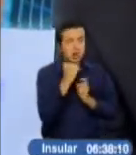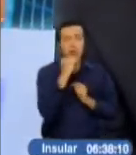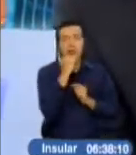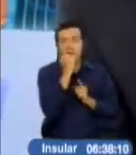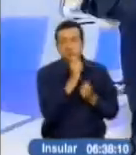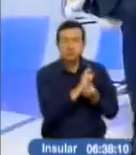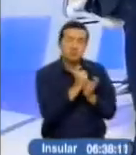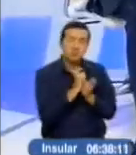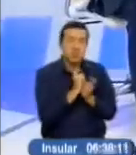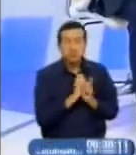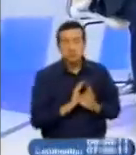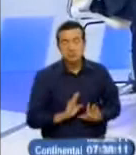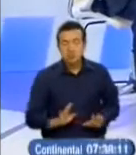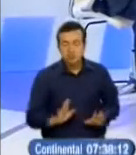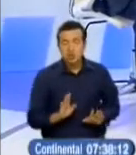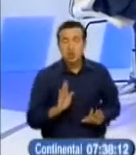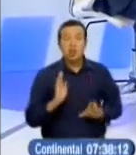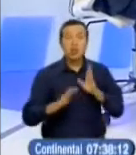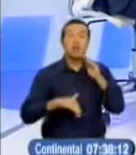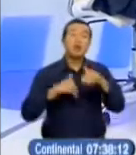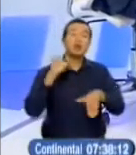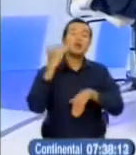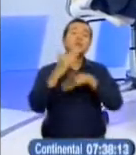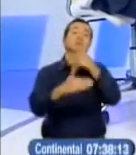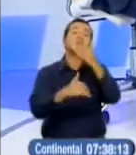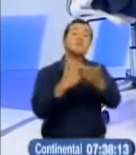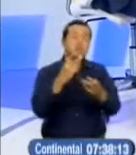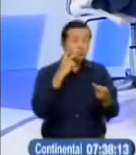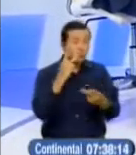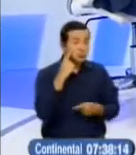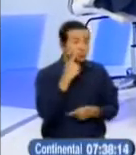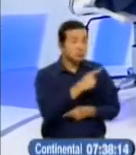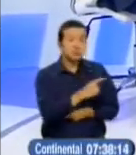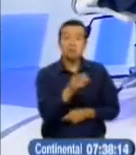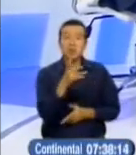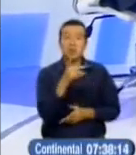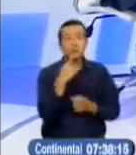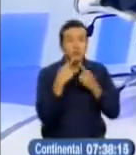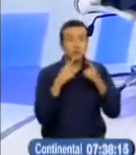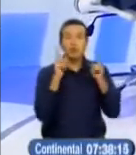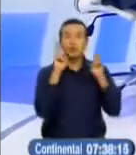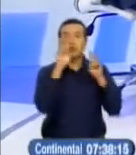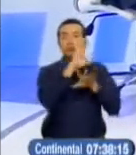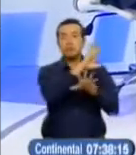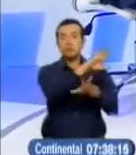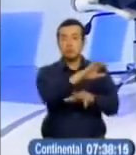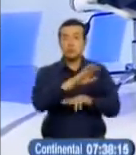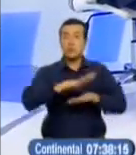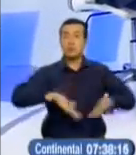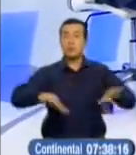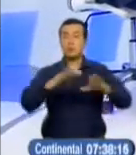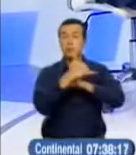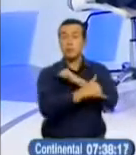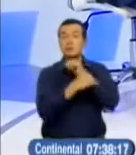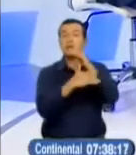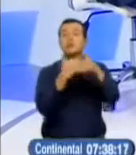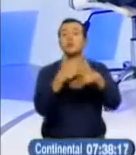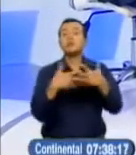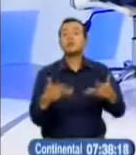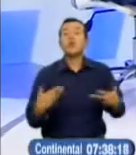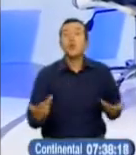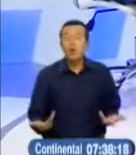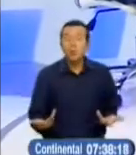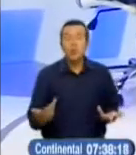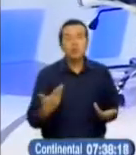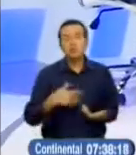otros cambios y a la hora del té no vemos nada más allá del anuncio la gran minga agropecuaria que no sabemos en qué va a consistir y cuál es el